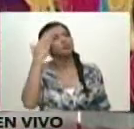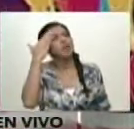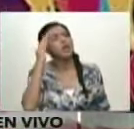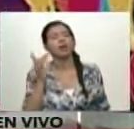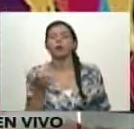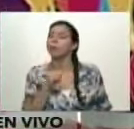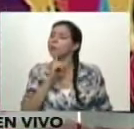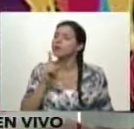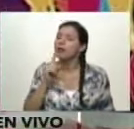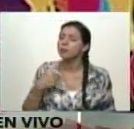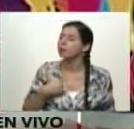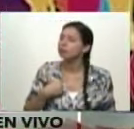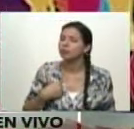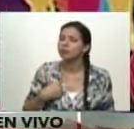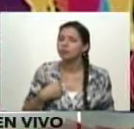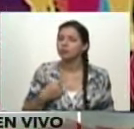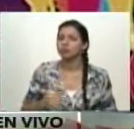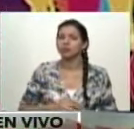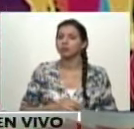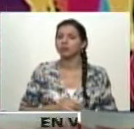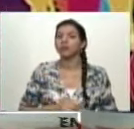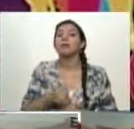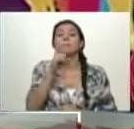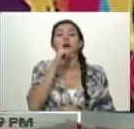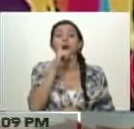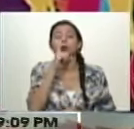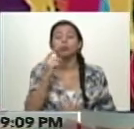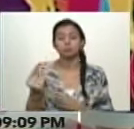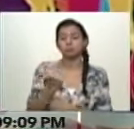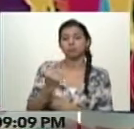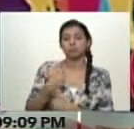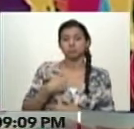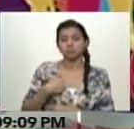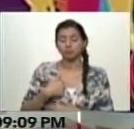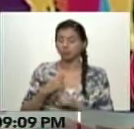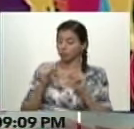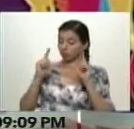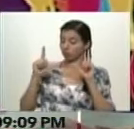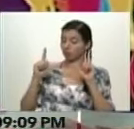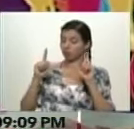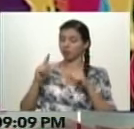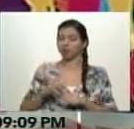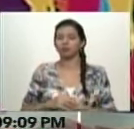¿Cómo me llamo yo? Nicolás Maduro. Yo me sorprendo.